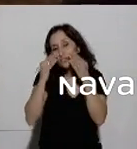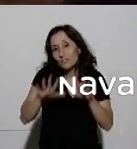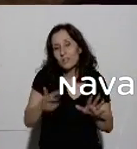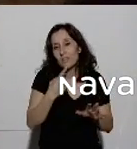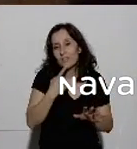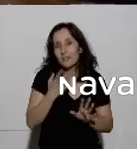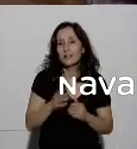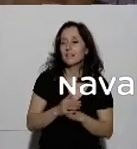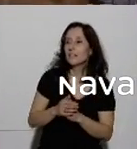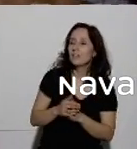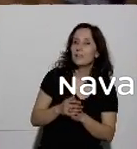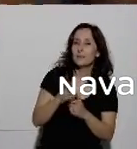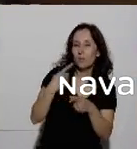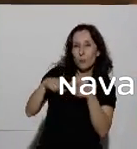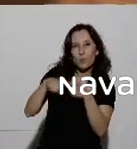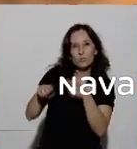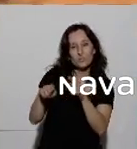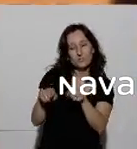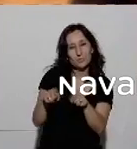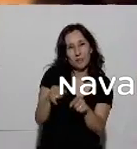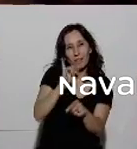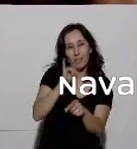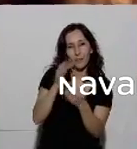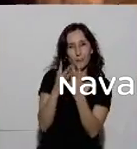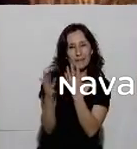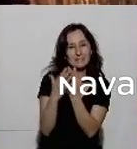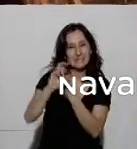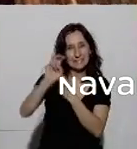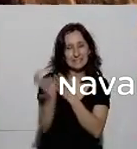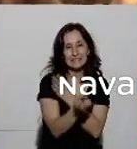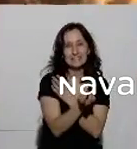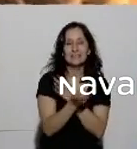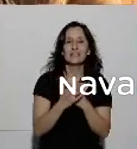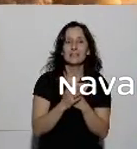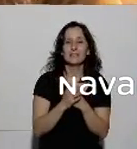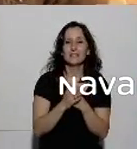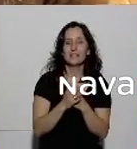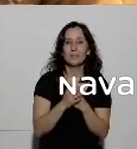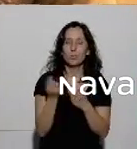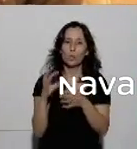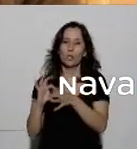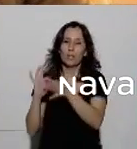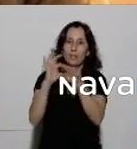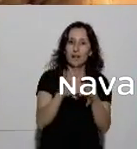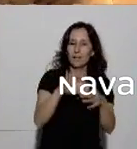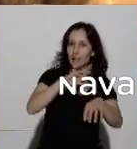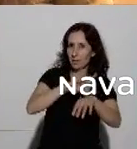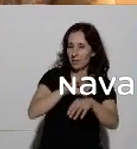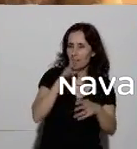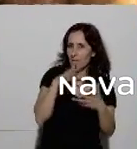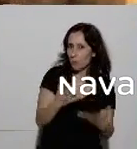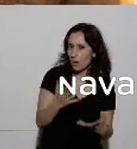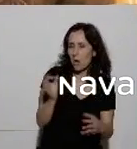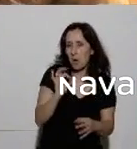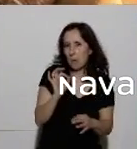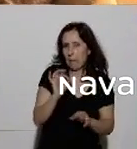de... Todos esos productos que ya se utilizaban, plantas, todo lo que... ¿Tiene que ver algo con la medicina actual o nada